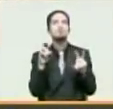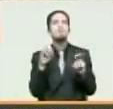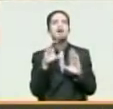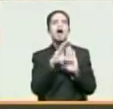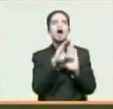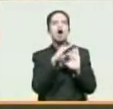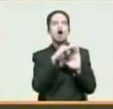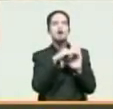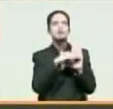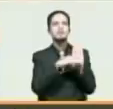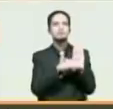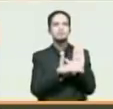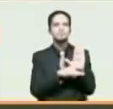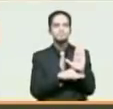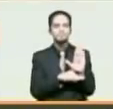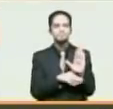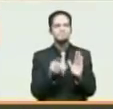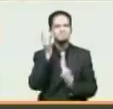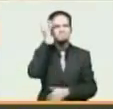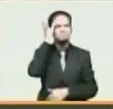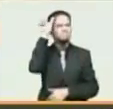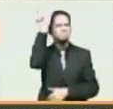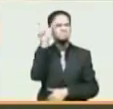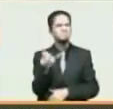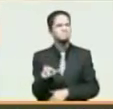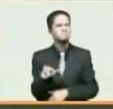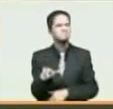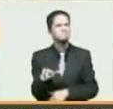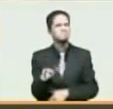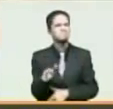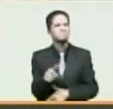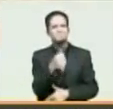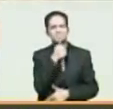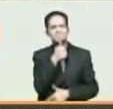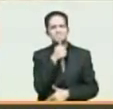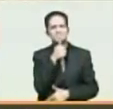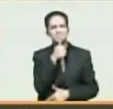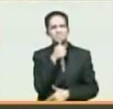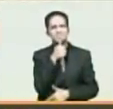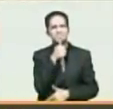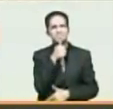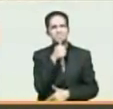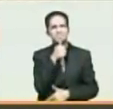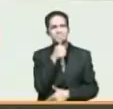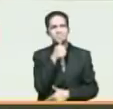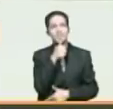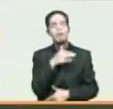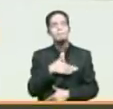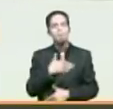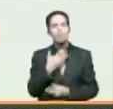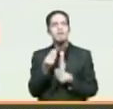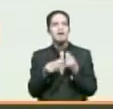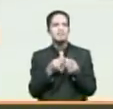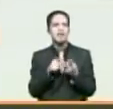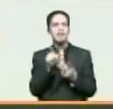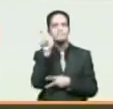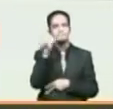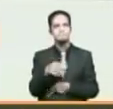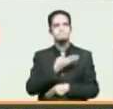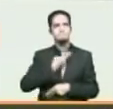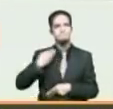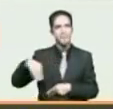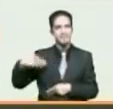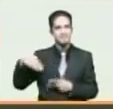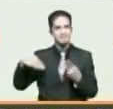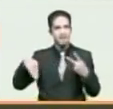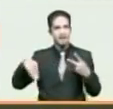La iniciativa de convocatoria a la Asamblea Nacional Constituyente podrán tomarla el presidente o presidente de la